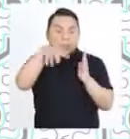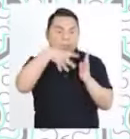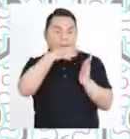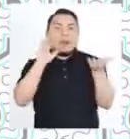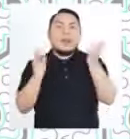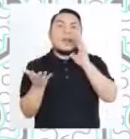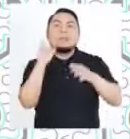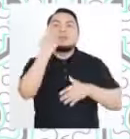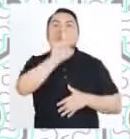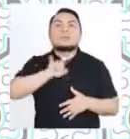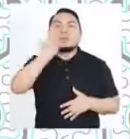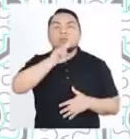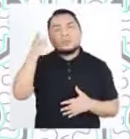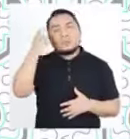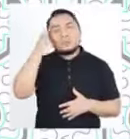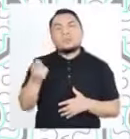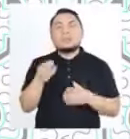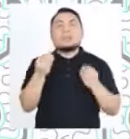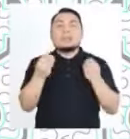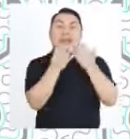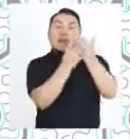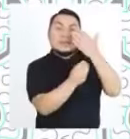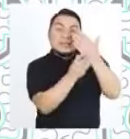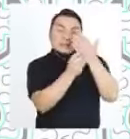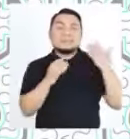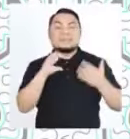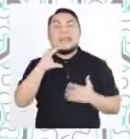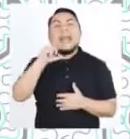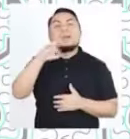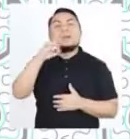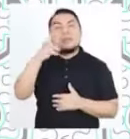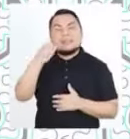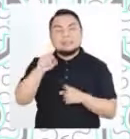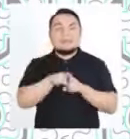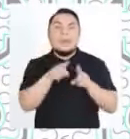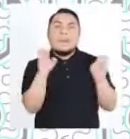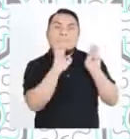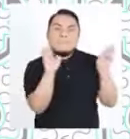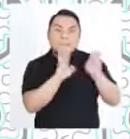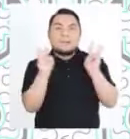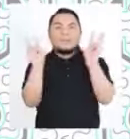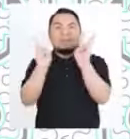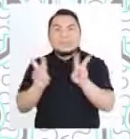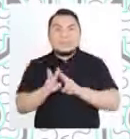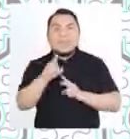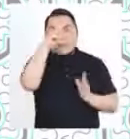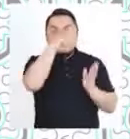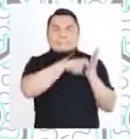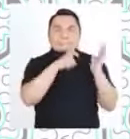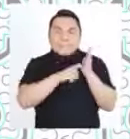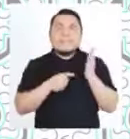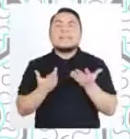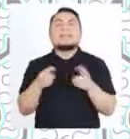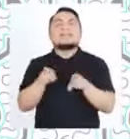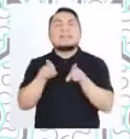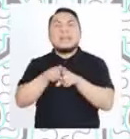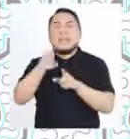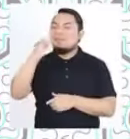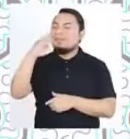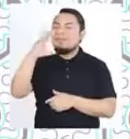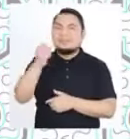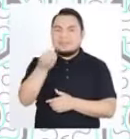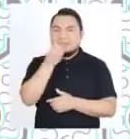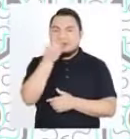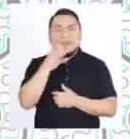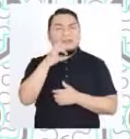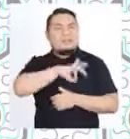un cuadro comparativo utilizando criterios como grasas, carbohidratos, proteínas, vitaminas, minerales, fibras y